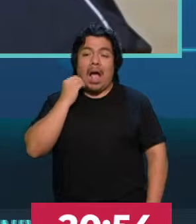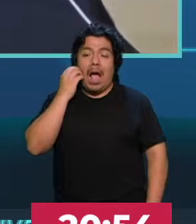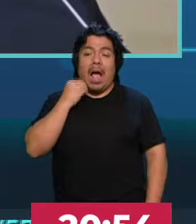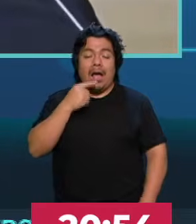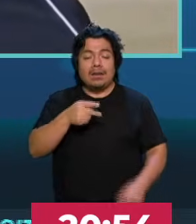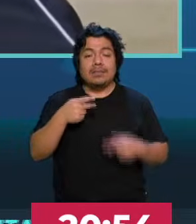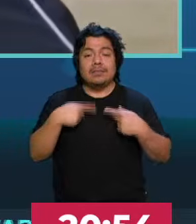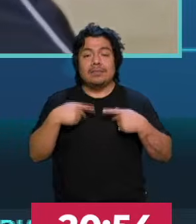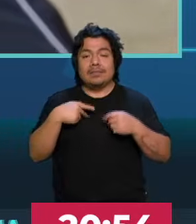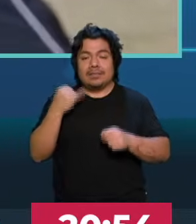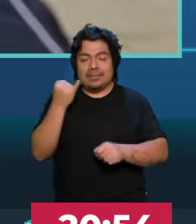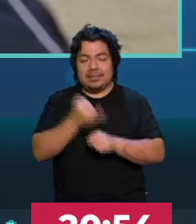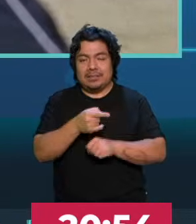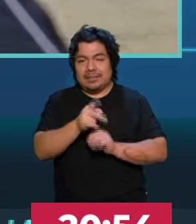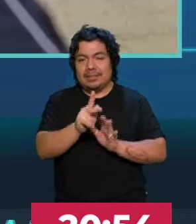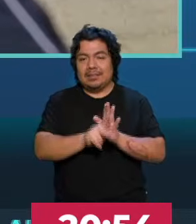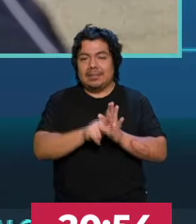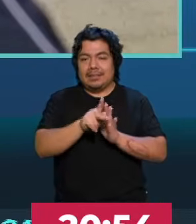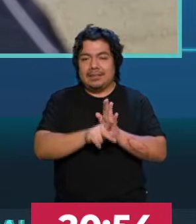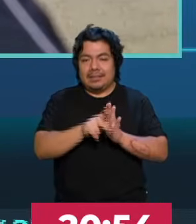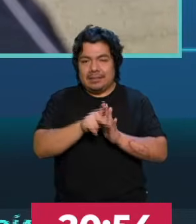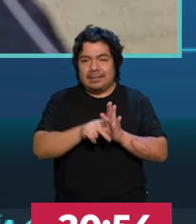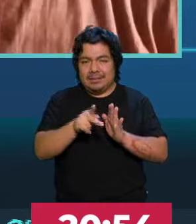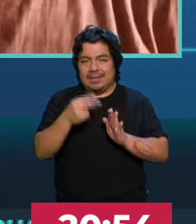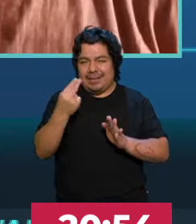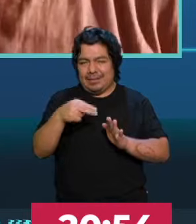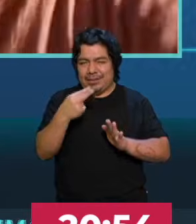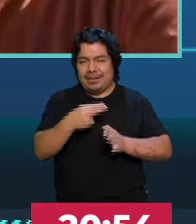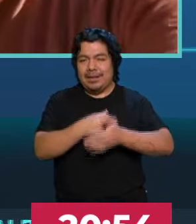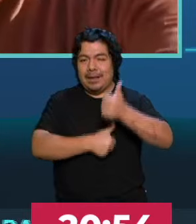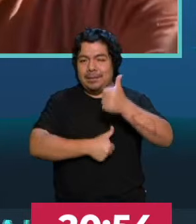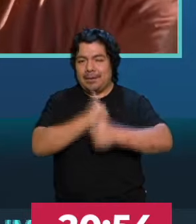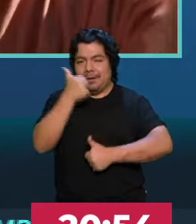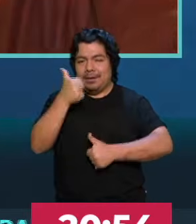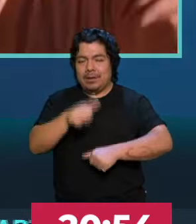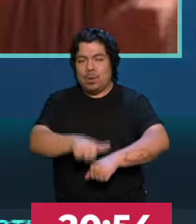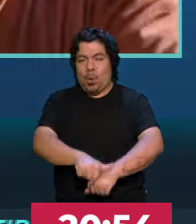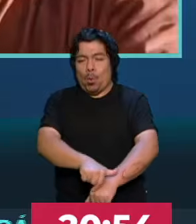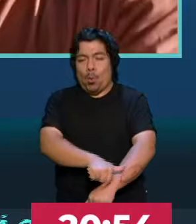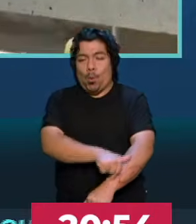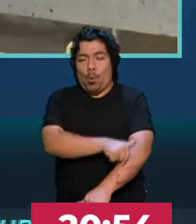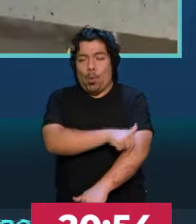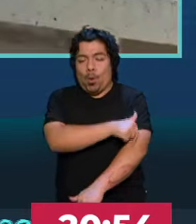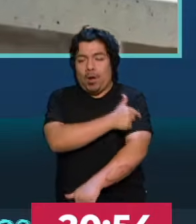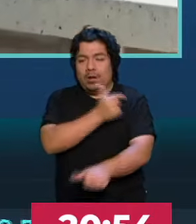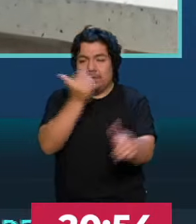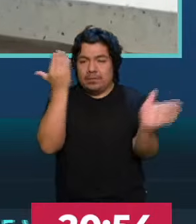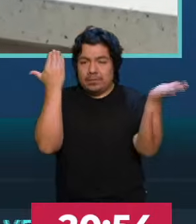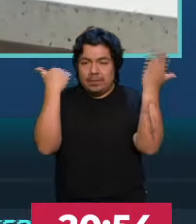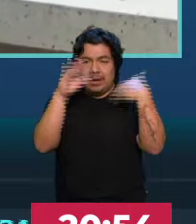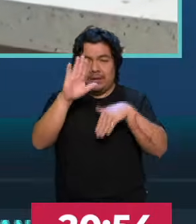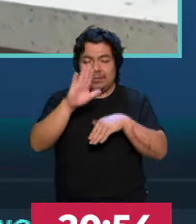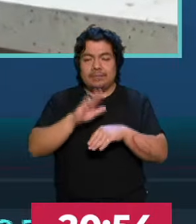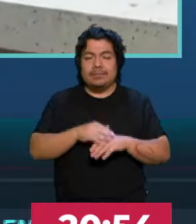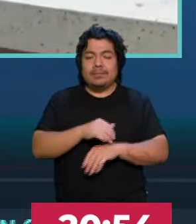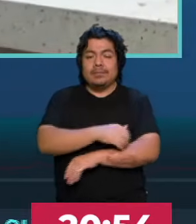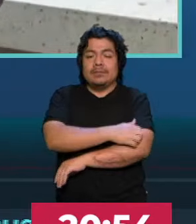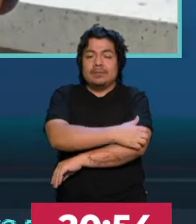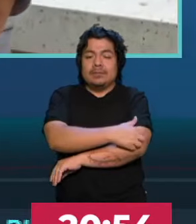personaje principal de esta película, que es el penalti más largo del mundo. La historia es de